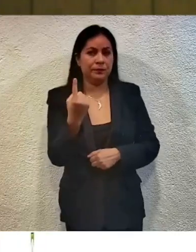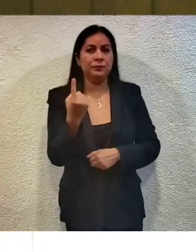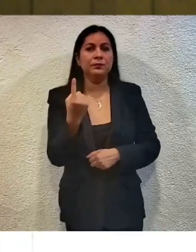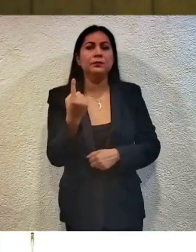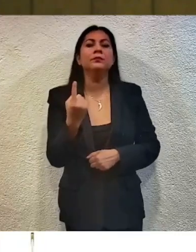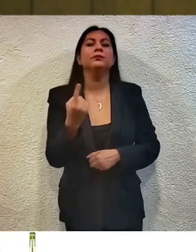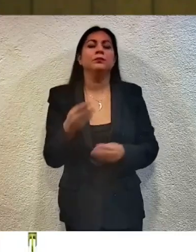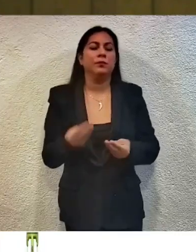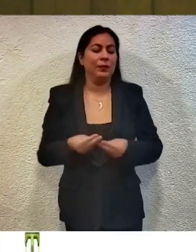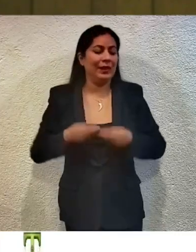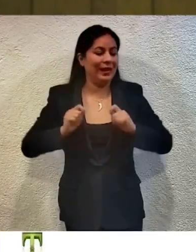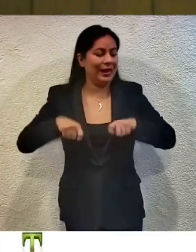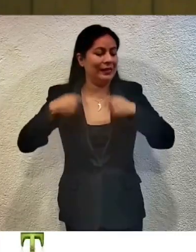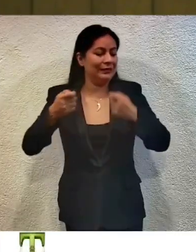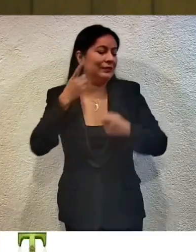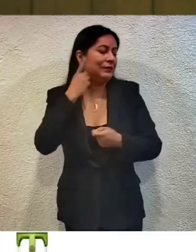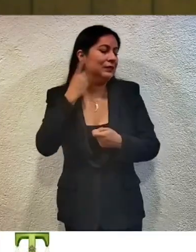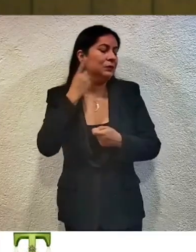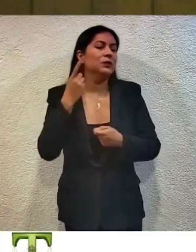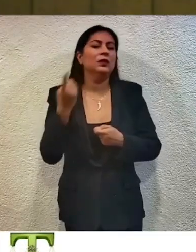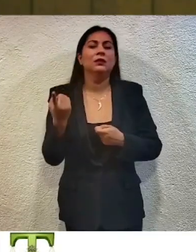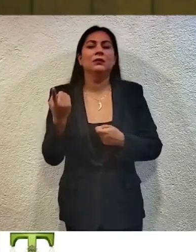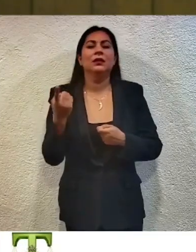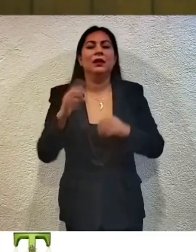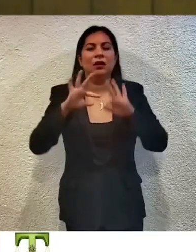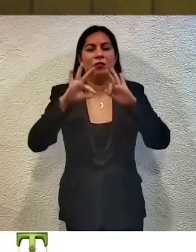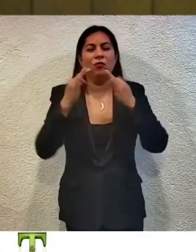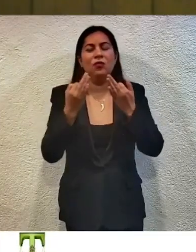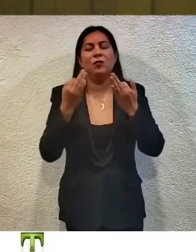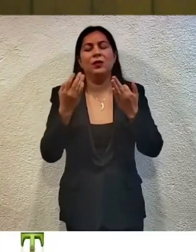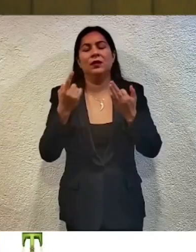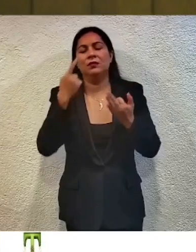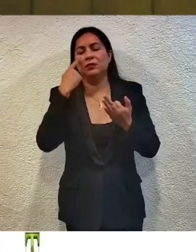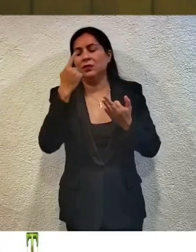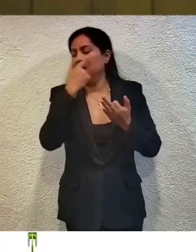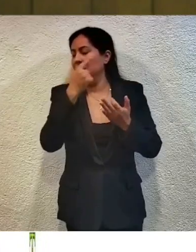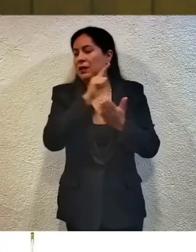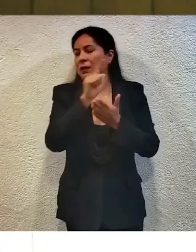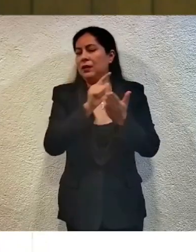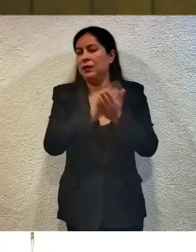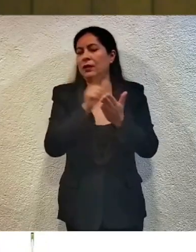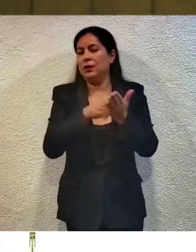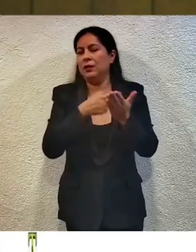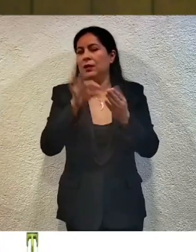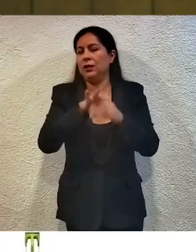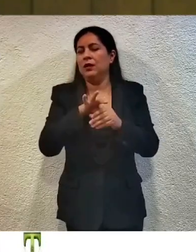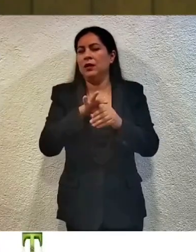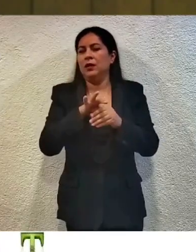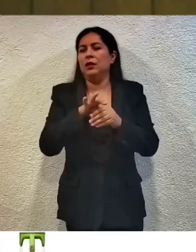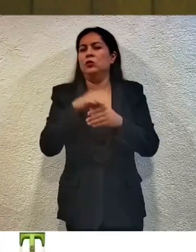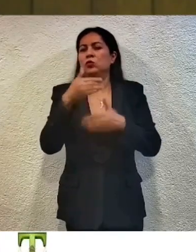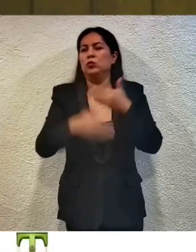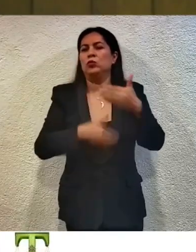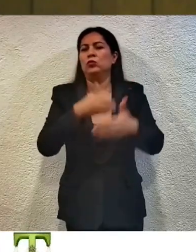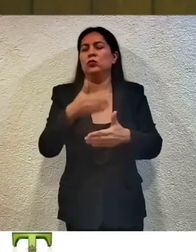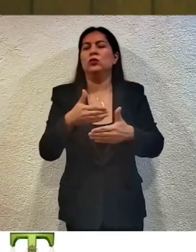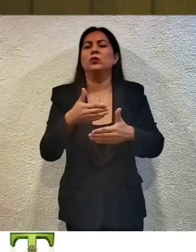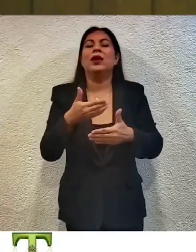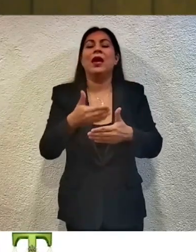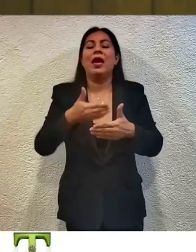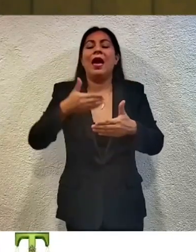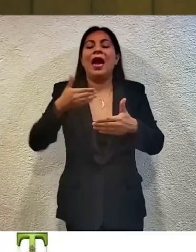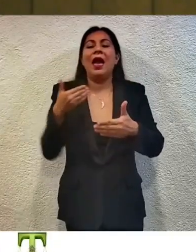La distribución de las diputaciones en términos de la fórmula contemplada en la ley electoral es un procedimiento